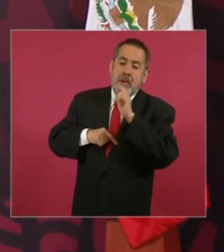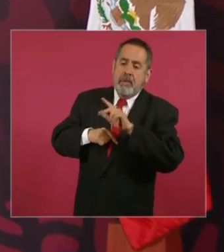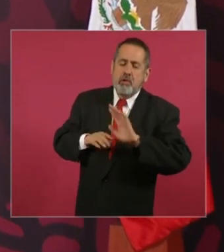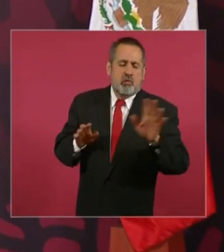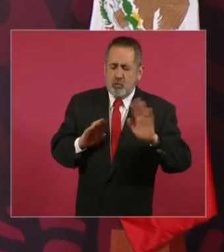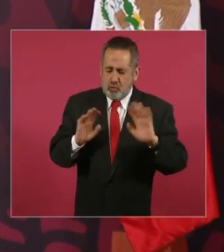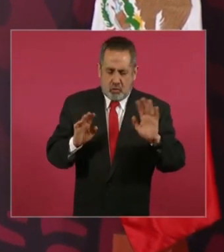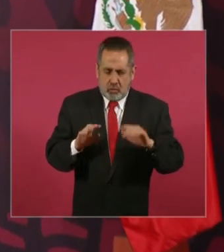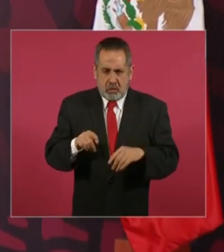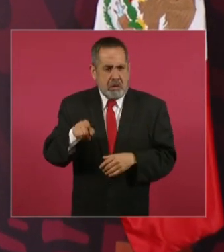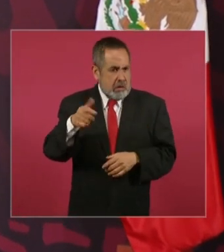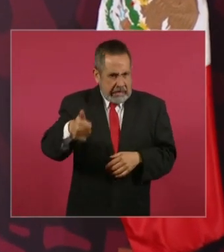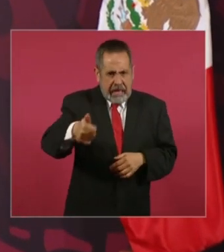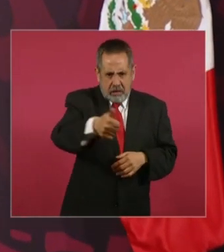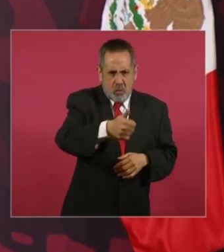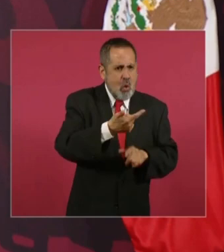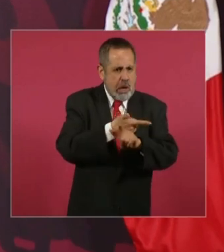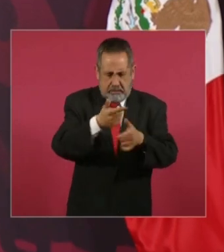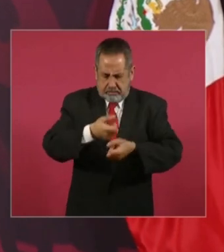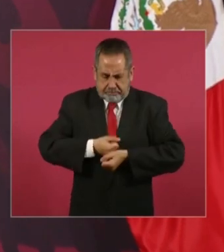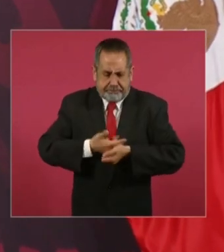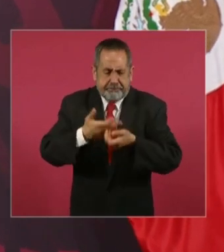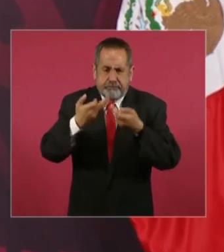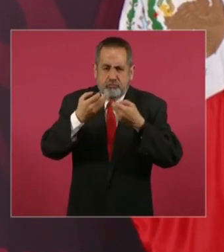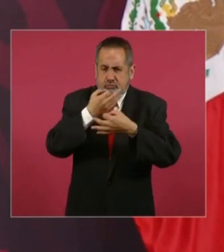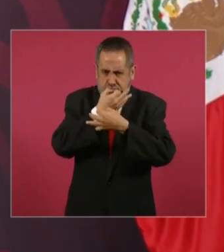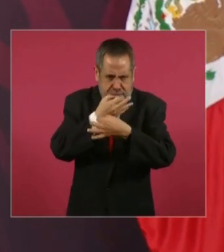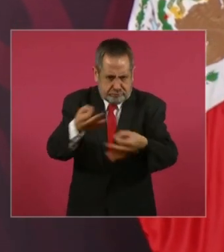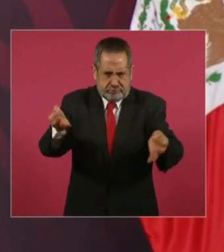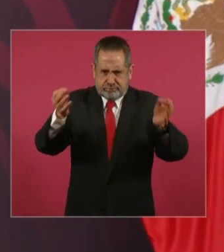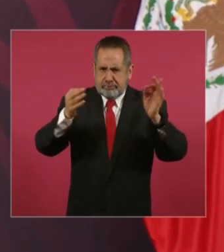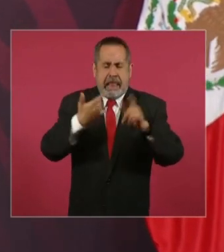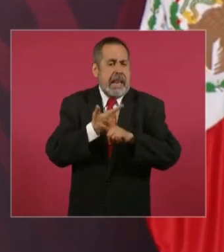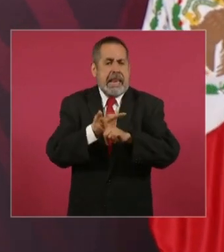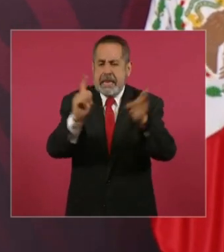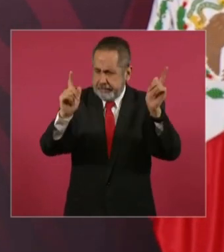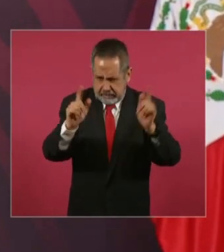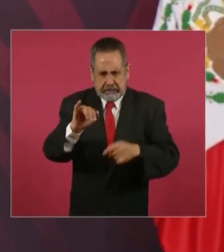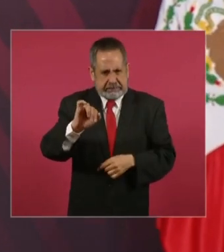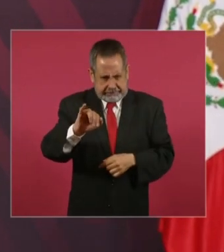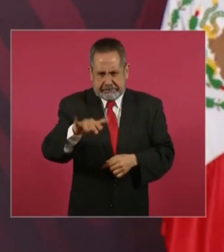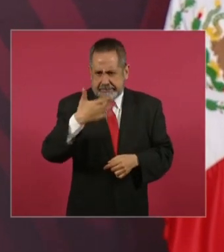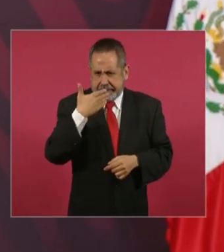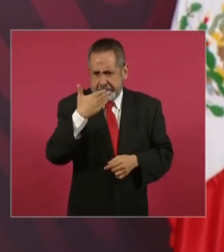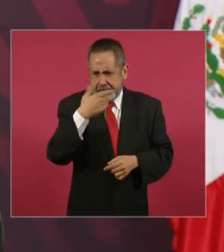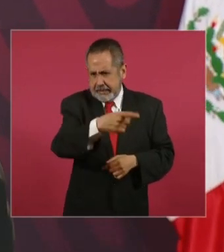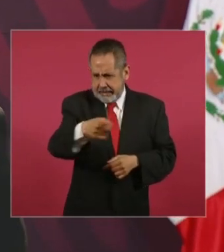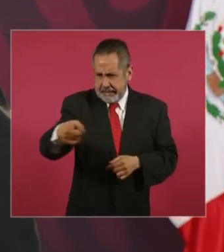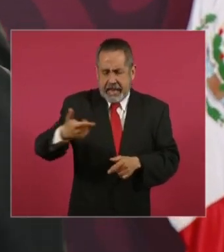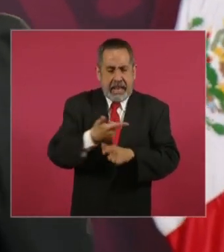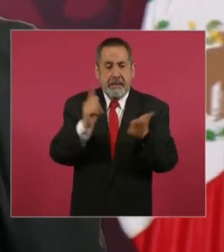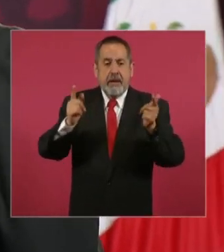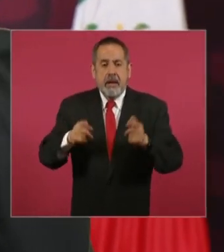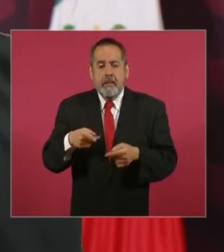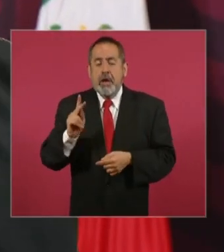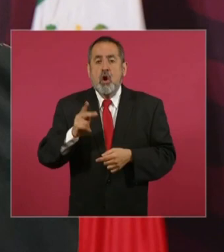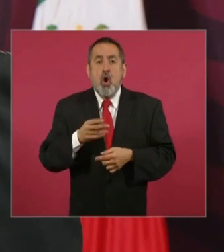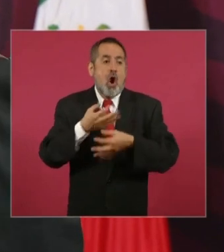Somos libres y todo se puede decir, pero que no